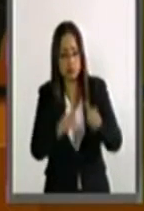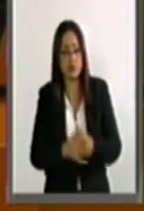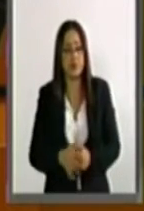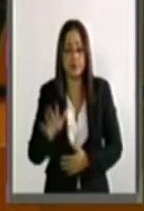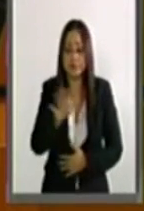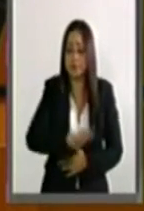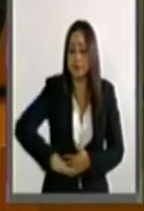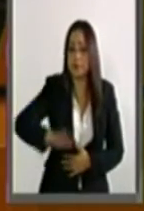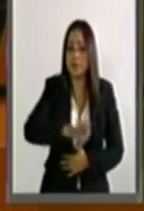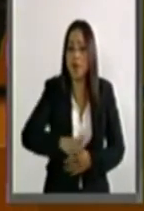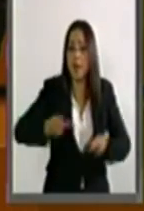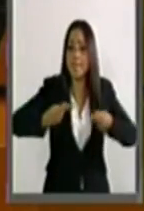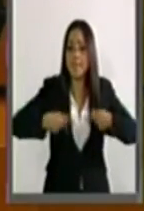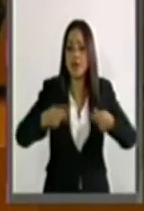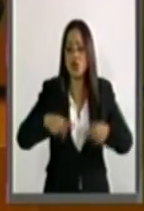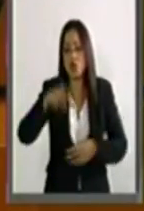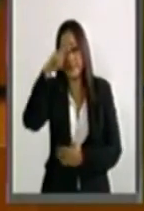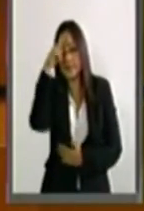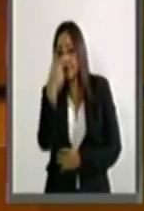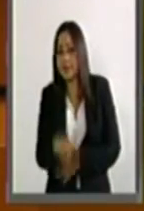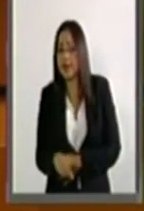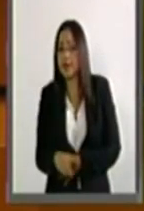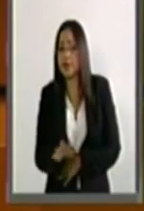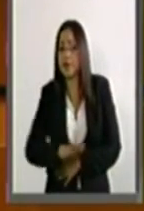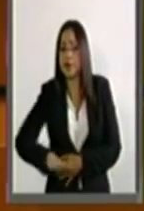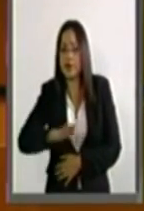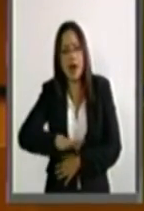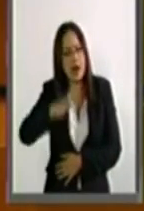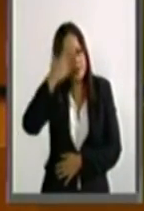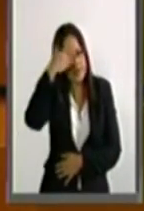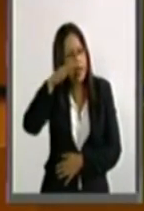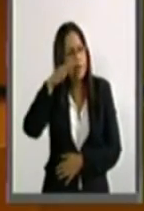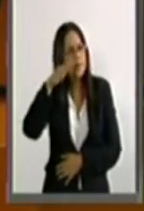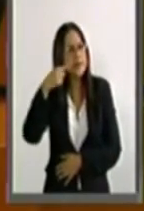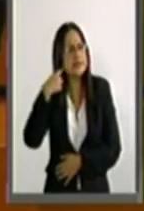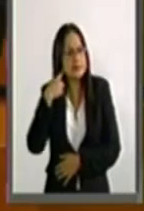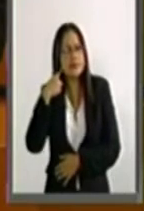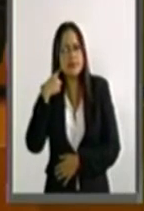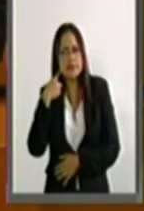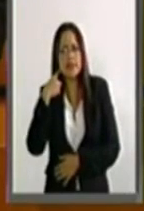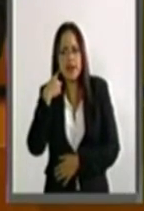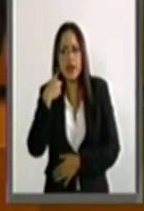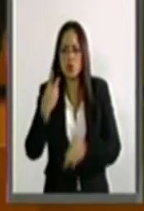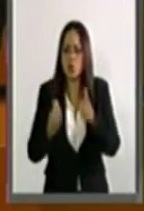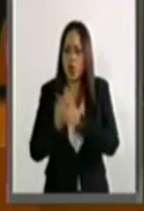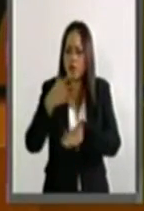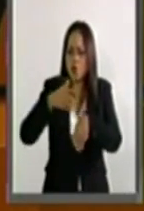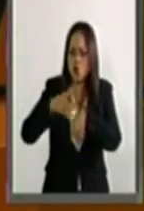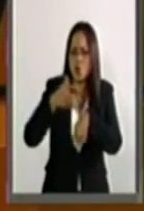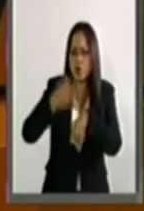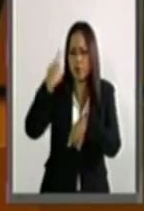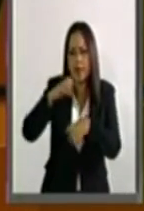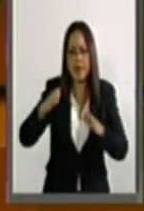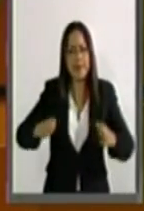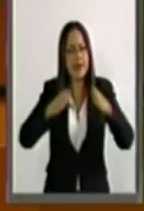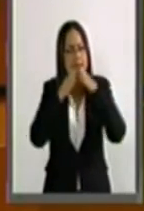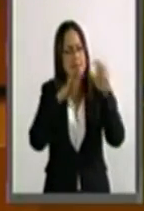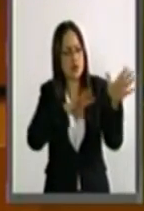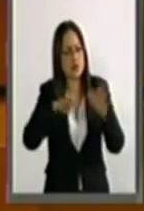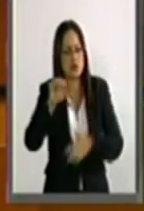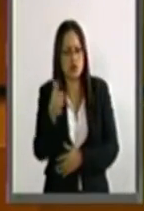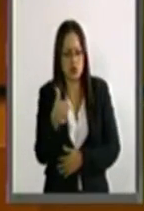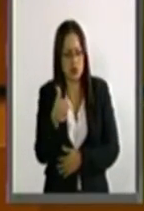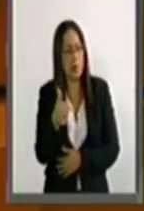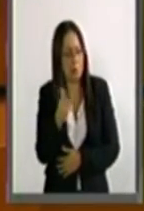población en México se ha ido enterando poco a poco sobre la implementación del número de emergencias